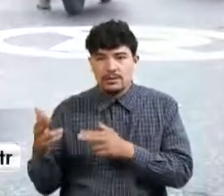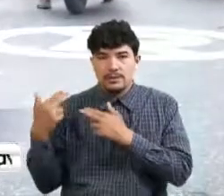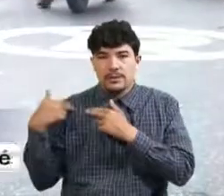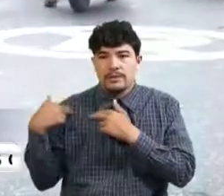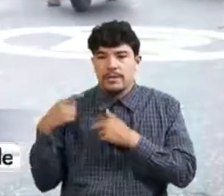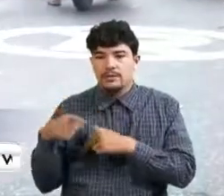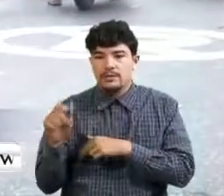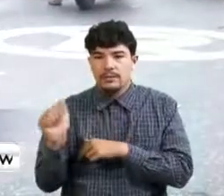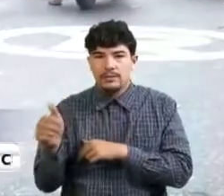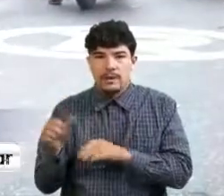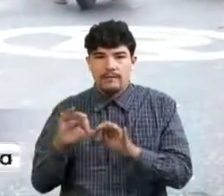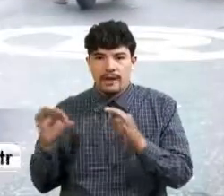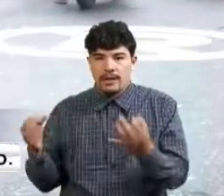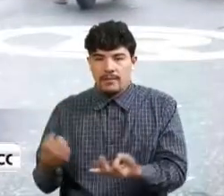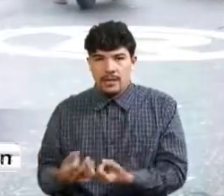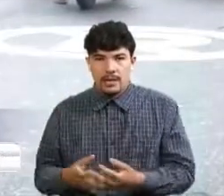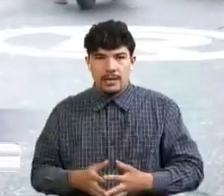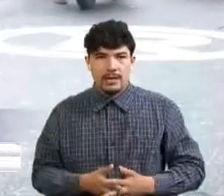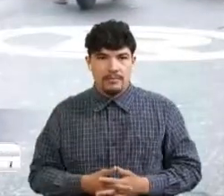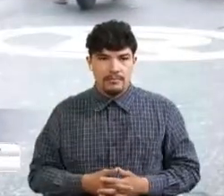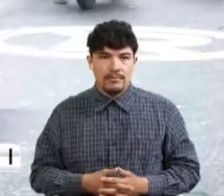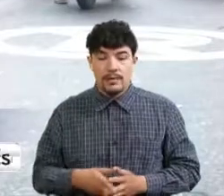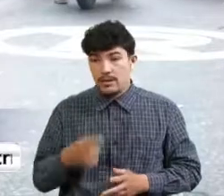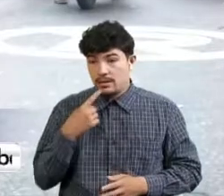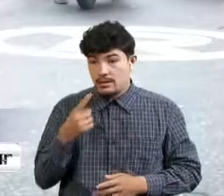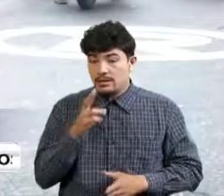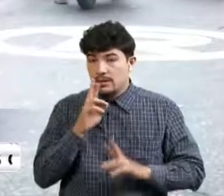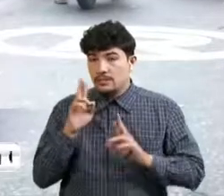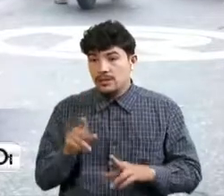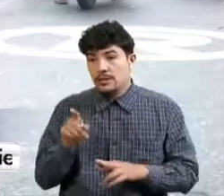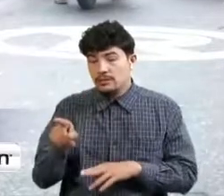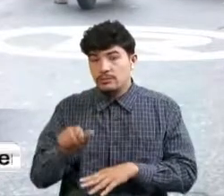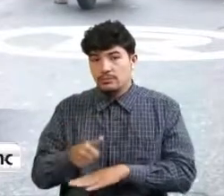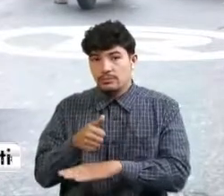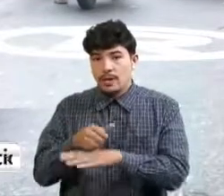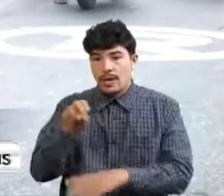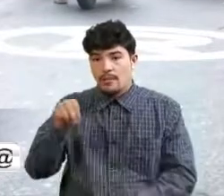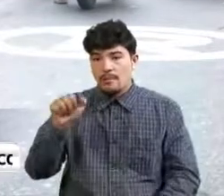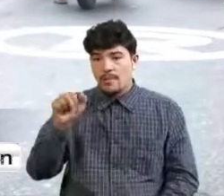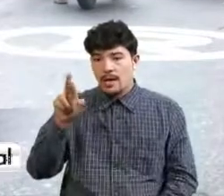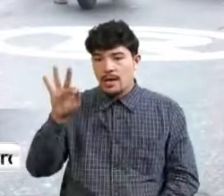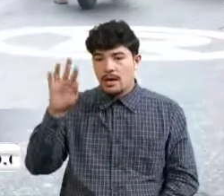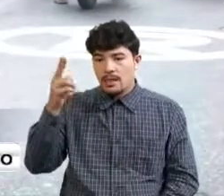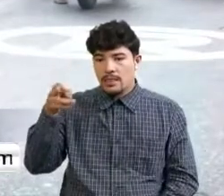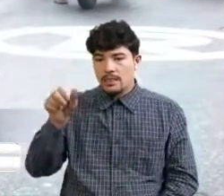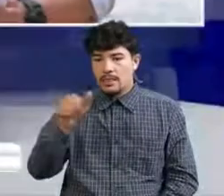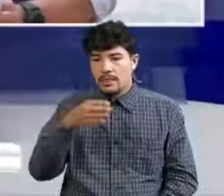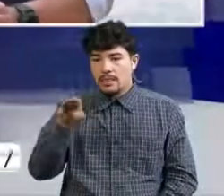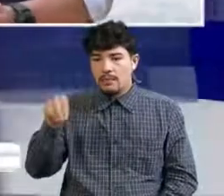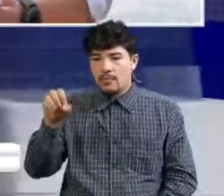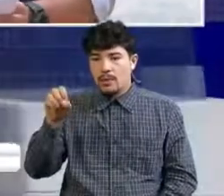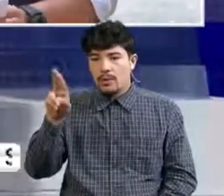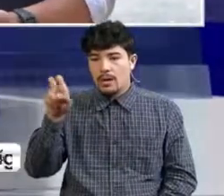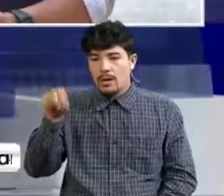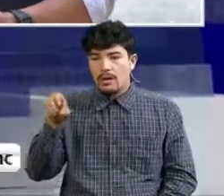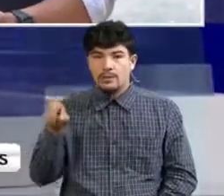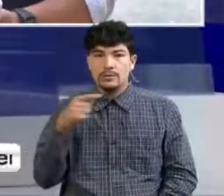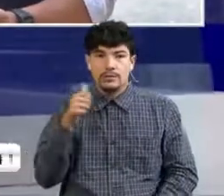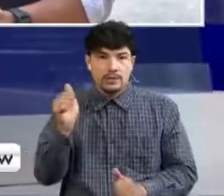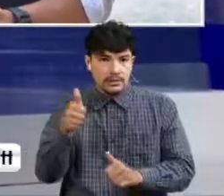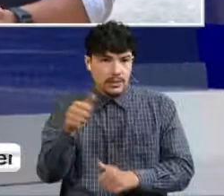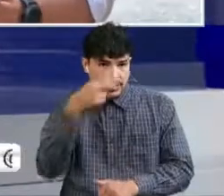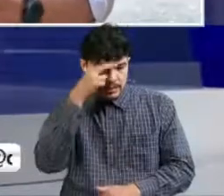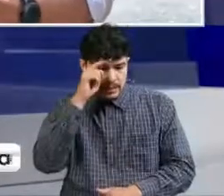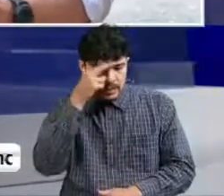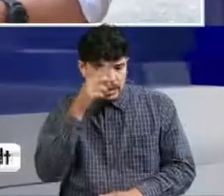por parte de los familiares y no del centro comercial así lo manifestó martha moreno pues compañeros queda a interpretación de cada uno de ustedes